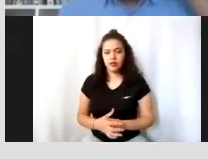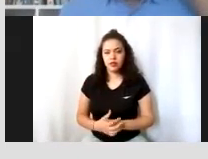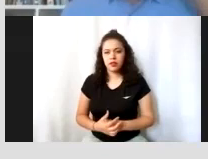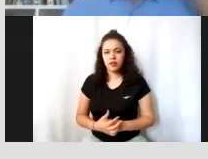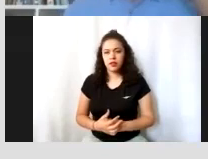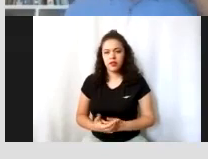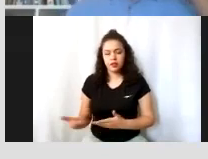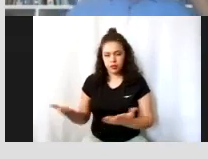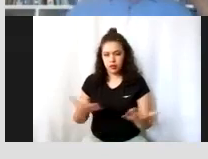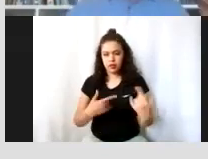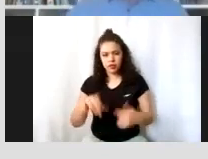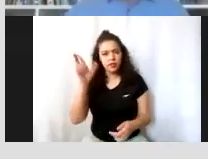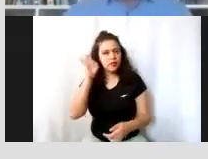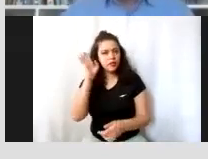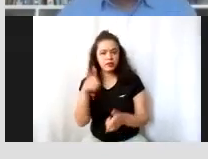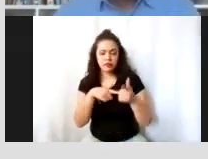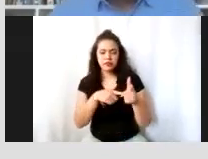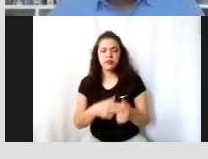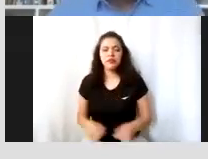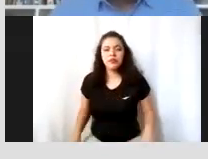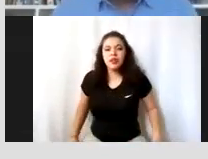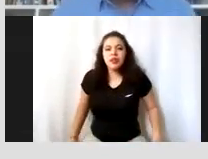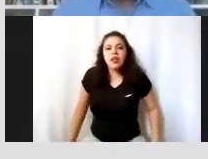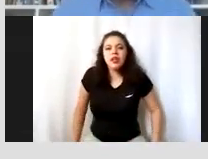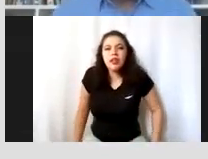Adelante, sí, te seguimos escuchando.